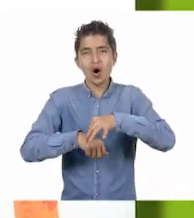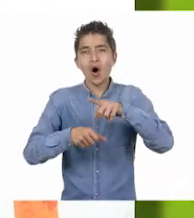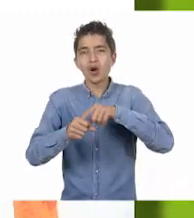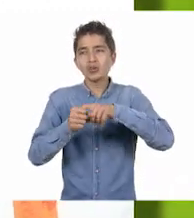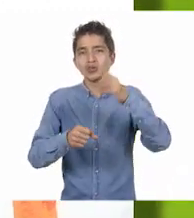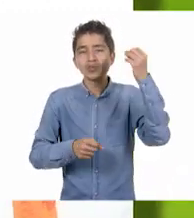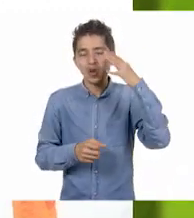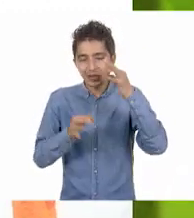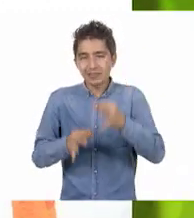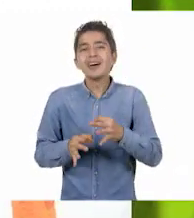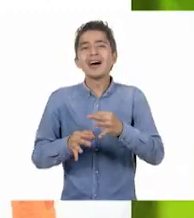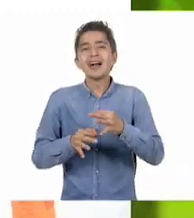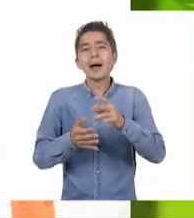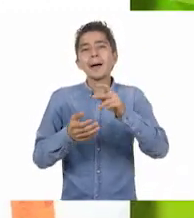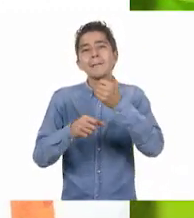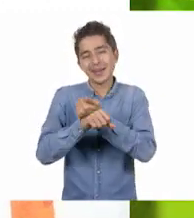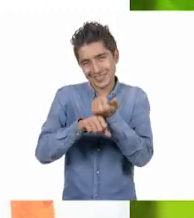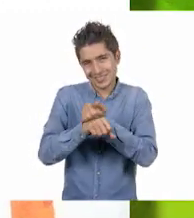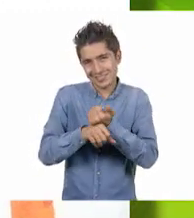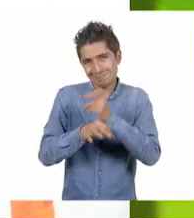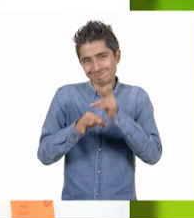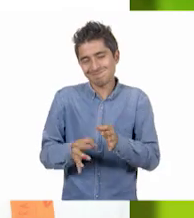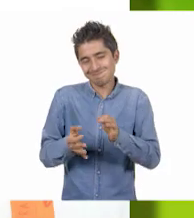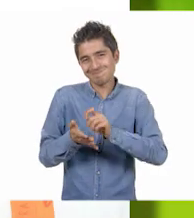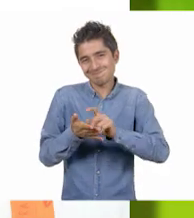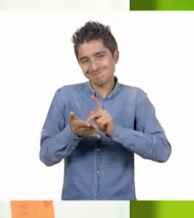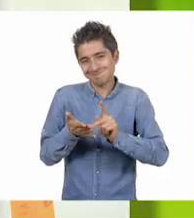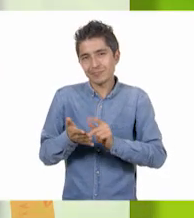sol, Crayón Amarillo.